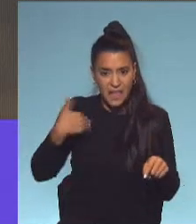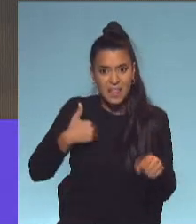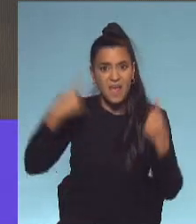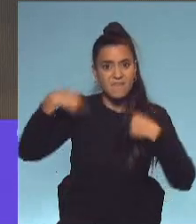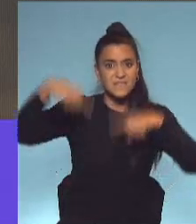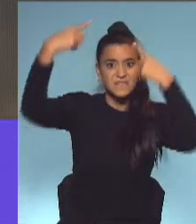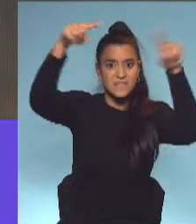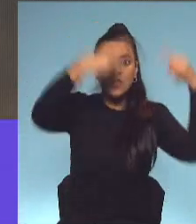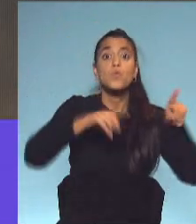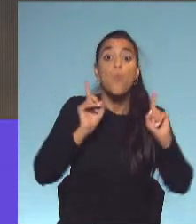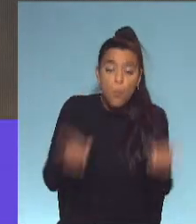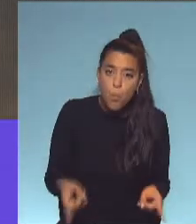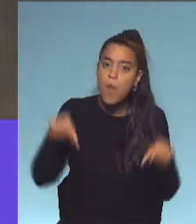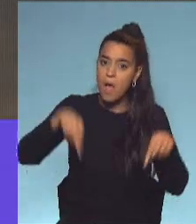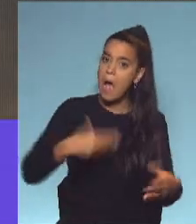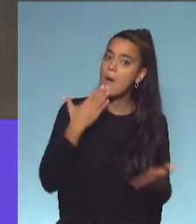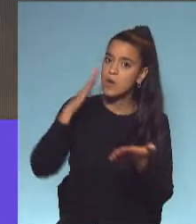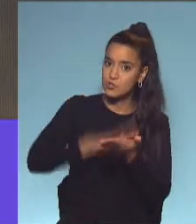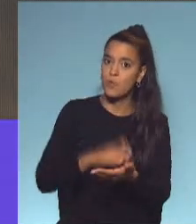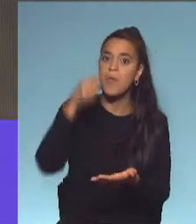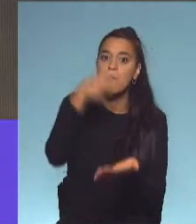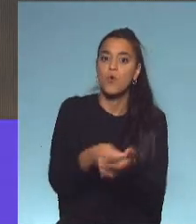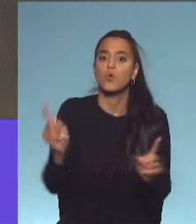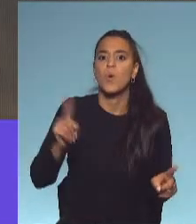a las del gobierno de acá, y aún así se está hablando de esto, digo, no es algo descabellado.